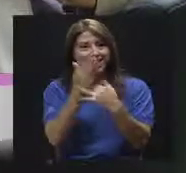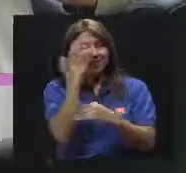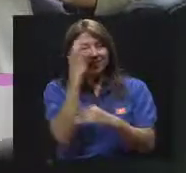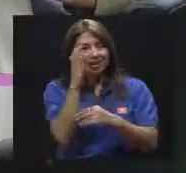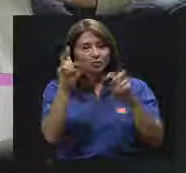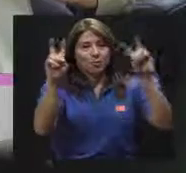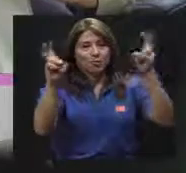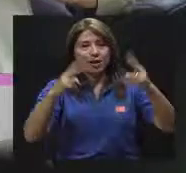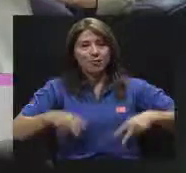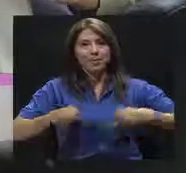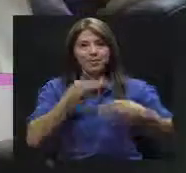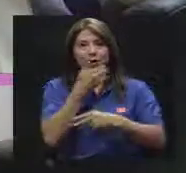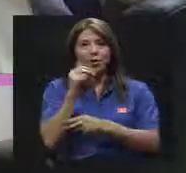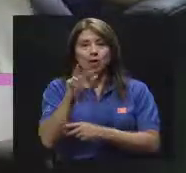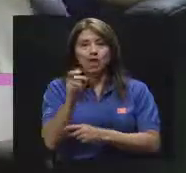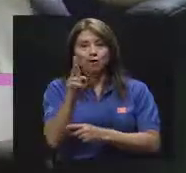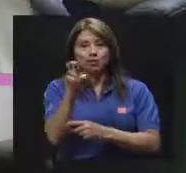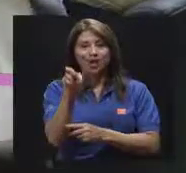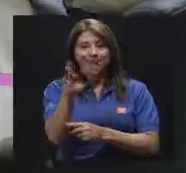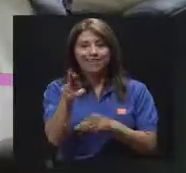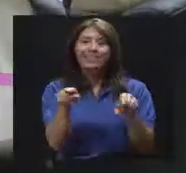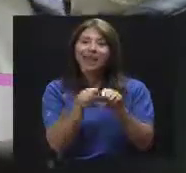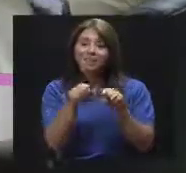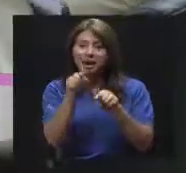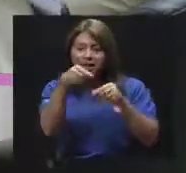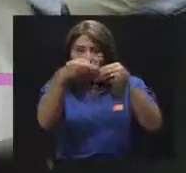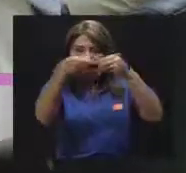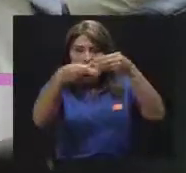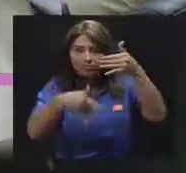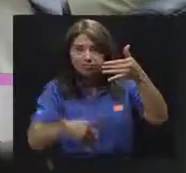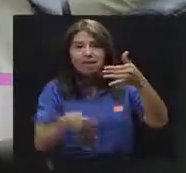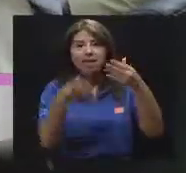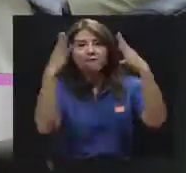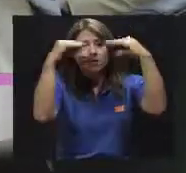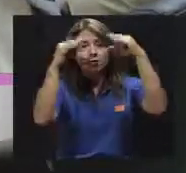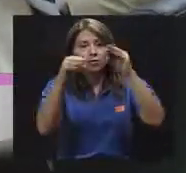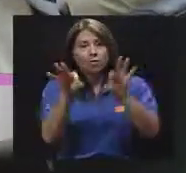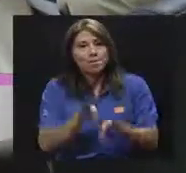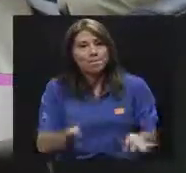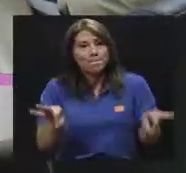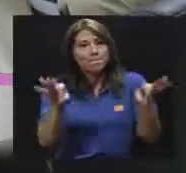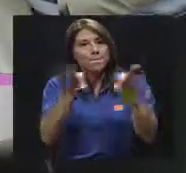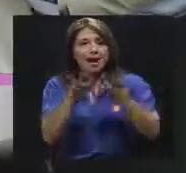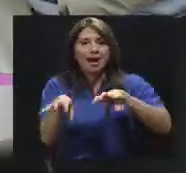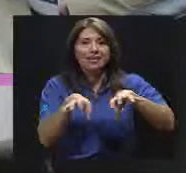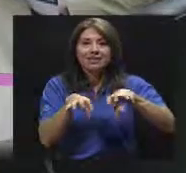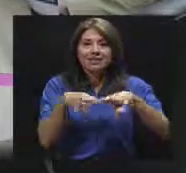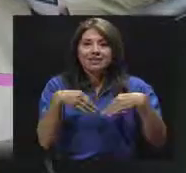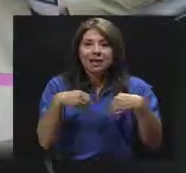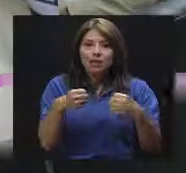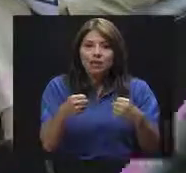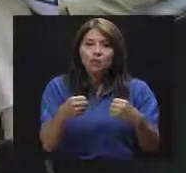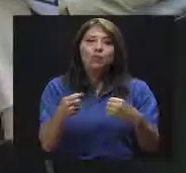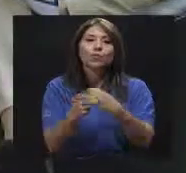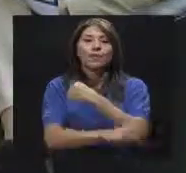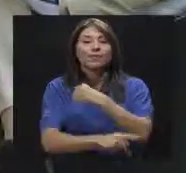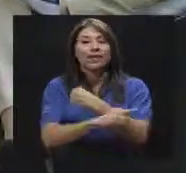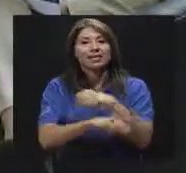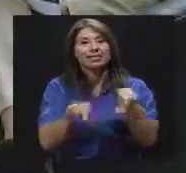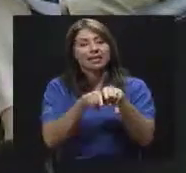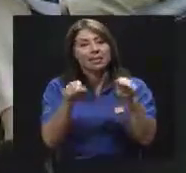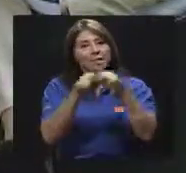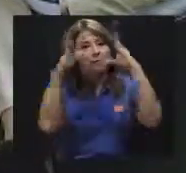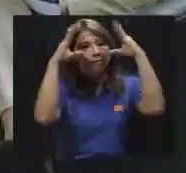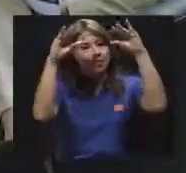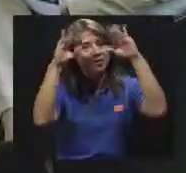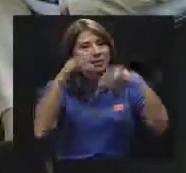Facebook, Vivir Mejor, canal UCR, también van a encontrar información muy importante, relevante de actividades de salud en el país y